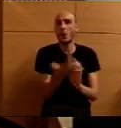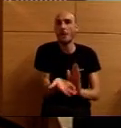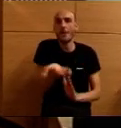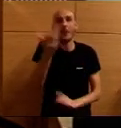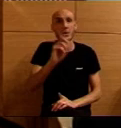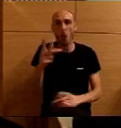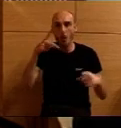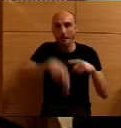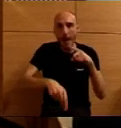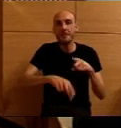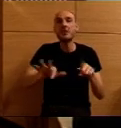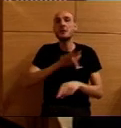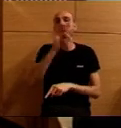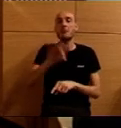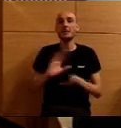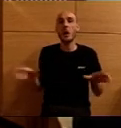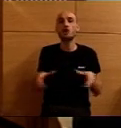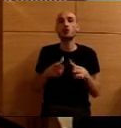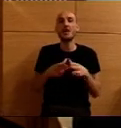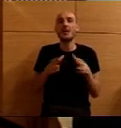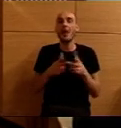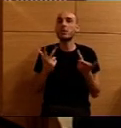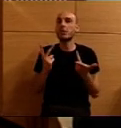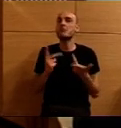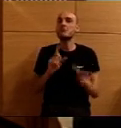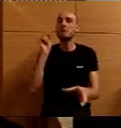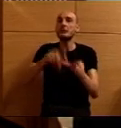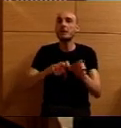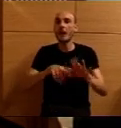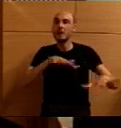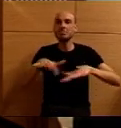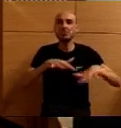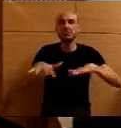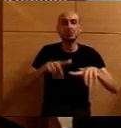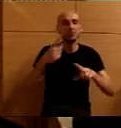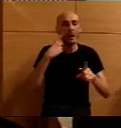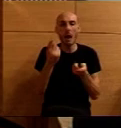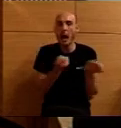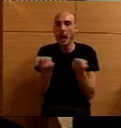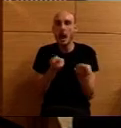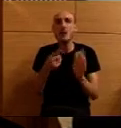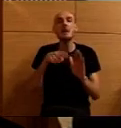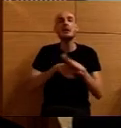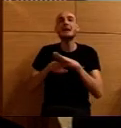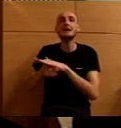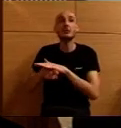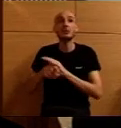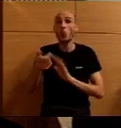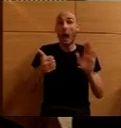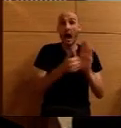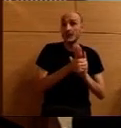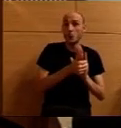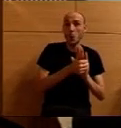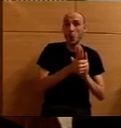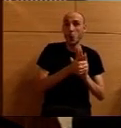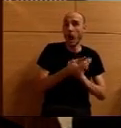comunidad participará en las plusvalías que genere la acción urbanística de los entes públicos. Ustedes este artículo lo obvian en su moción, no hablan de él para nada,